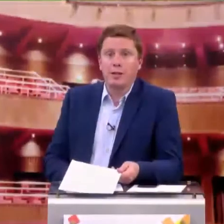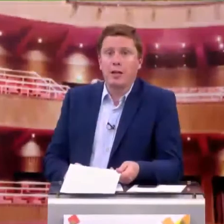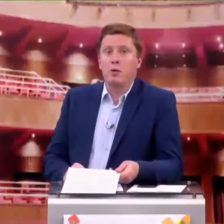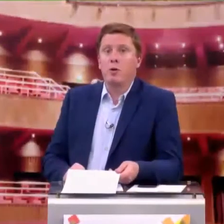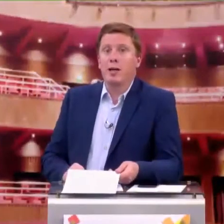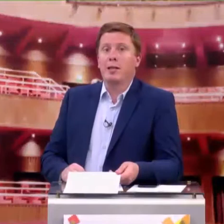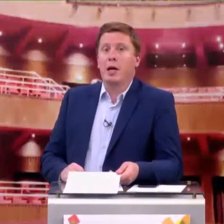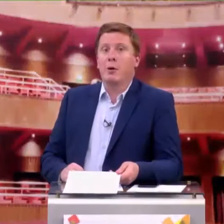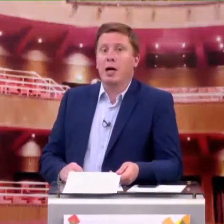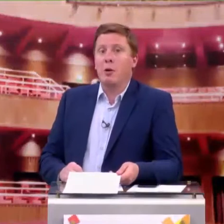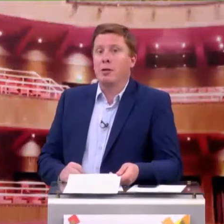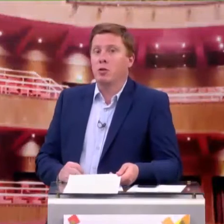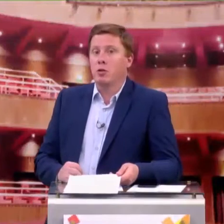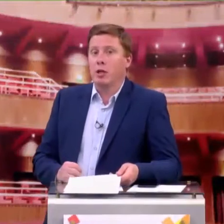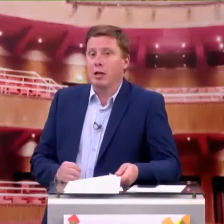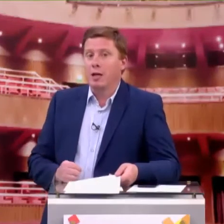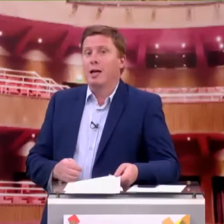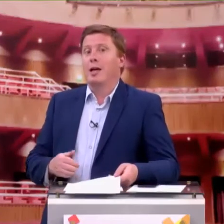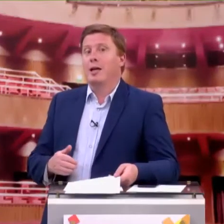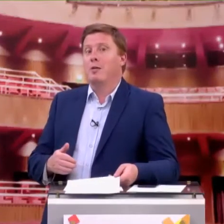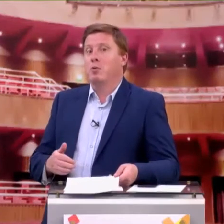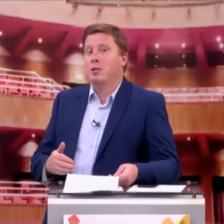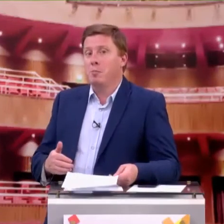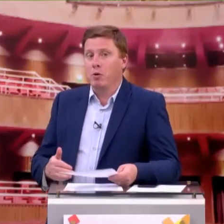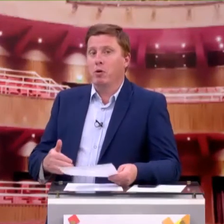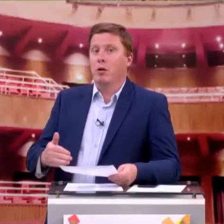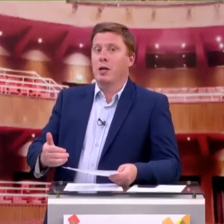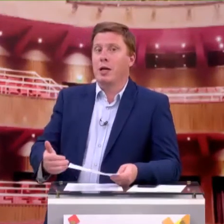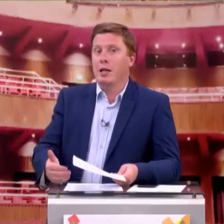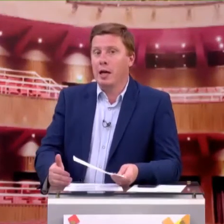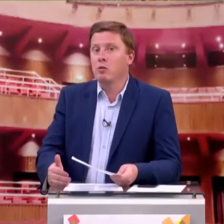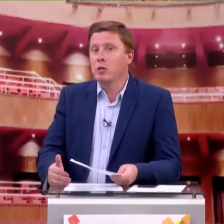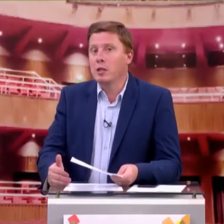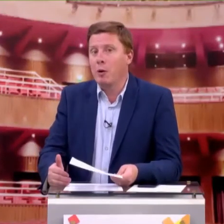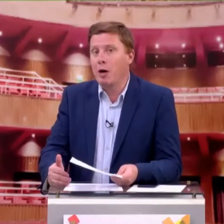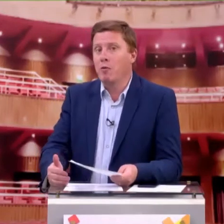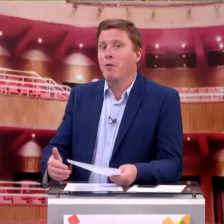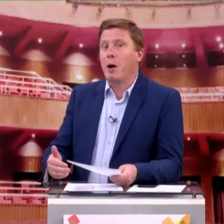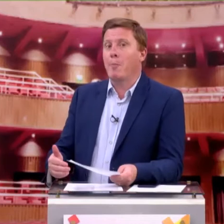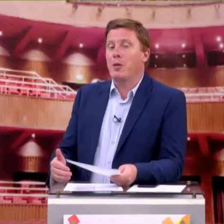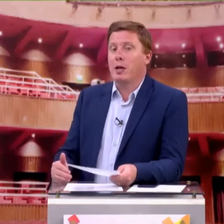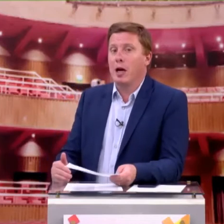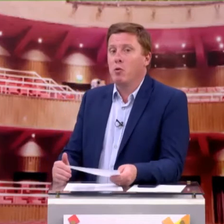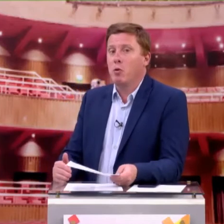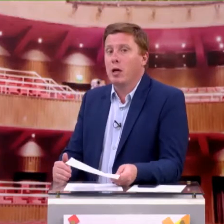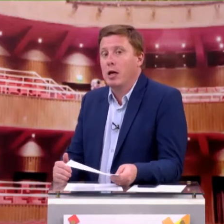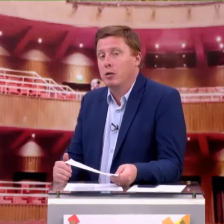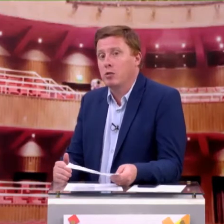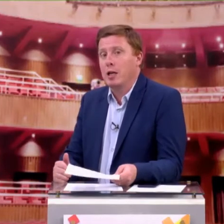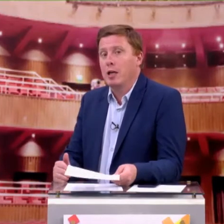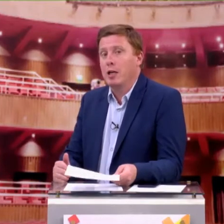patricia y una mujer que trabajaba en sonda en el municipio la dejaron sin trabajo fue a pedir ayuda